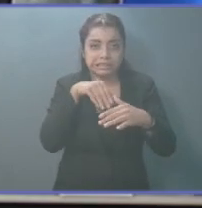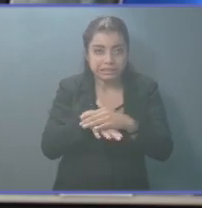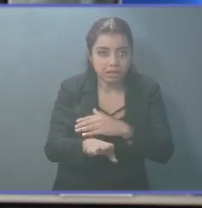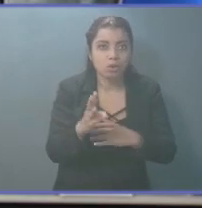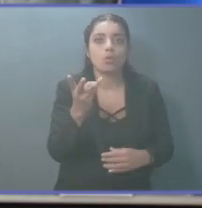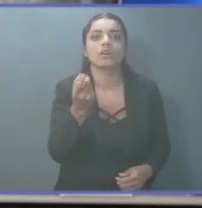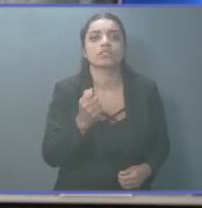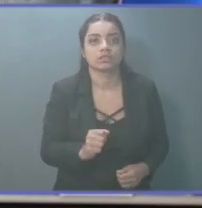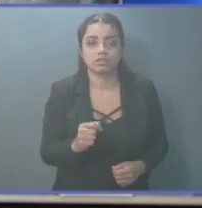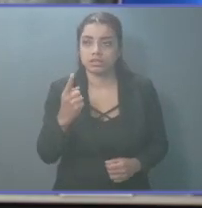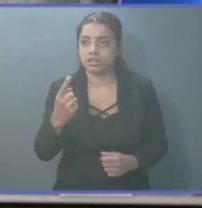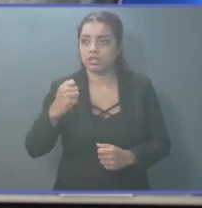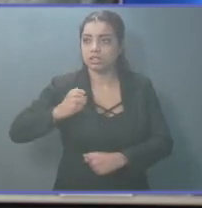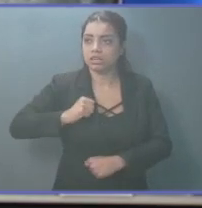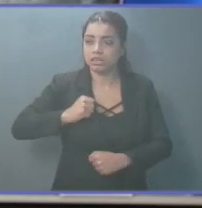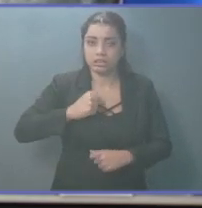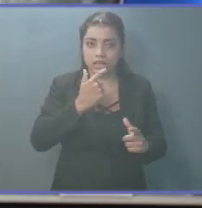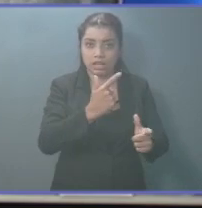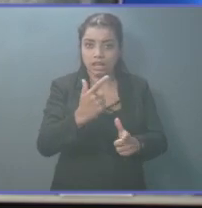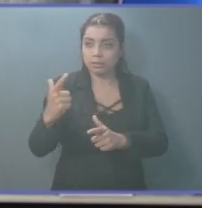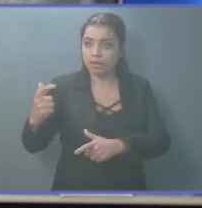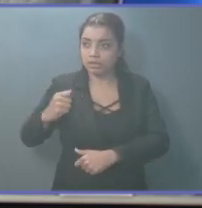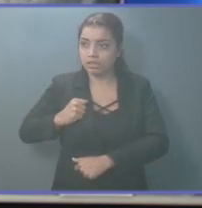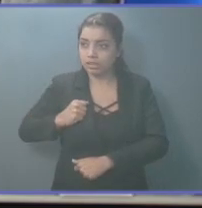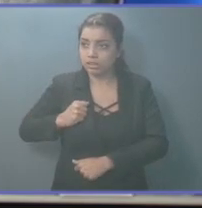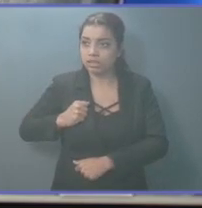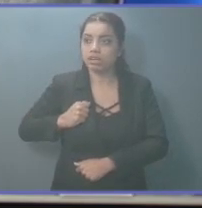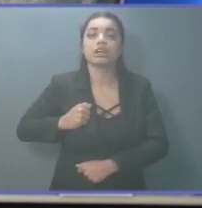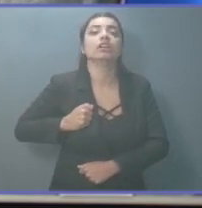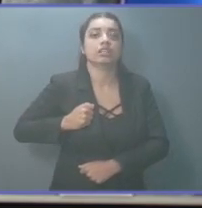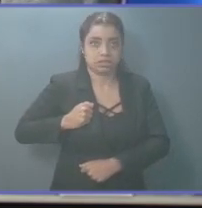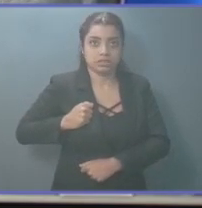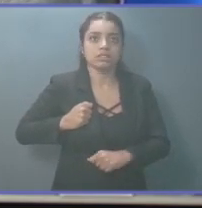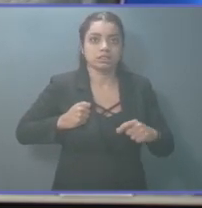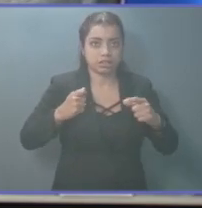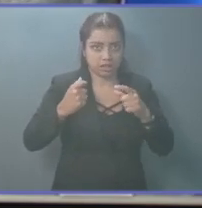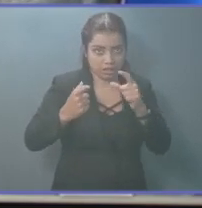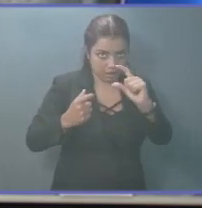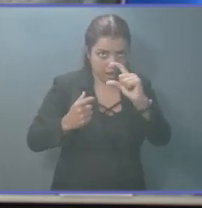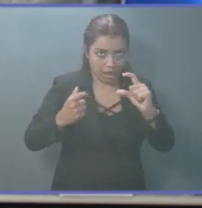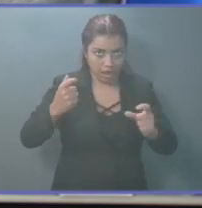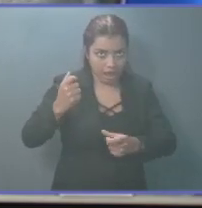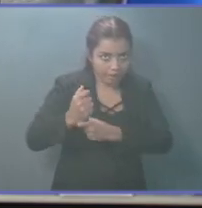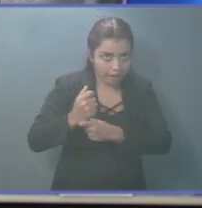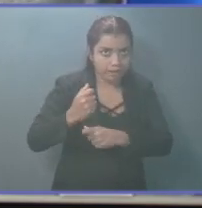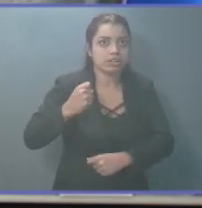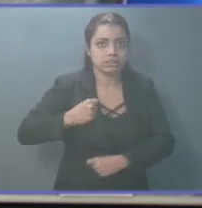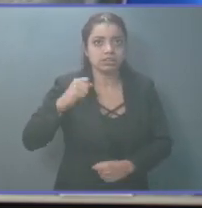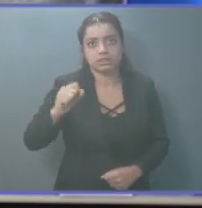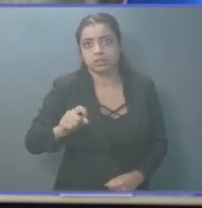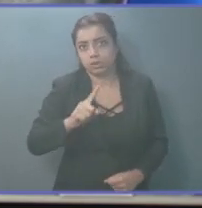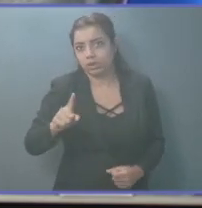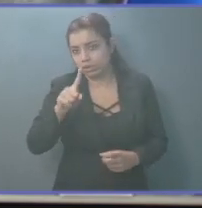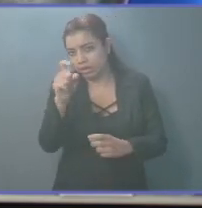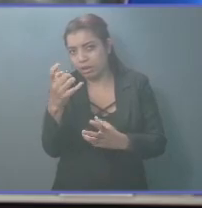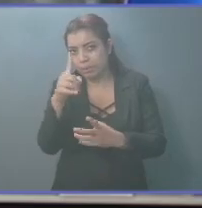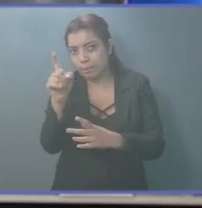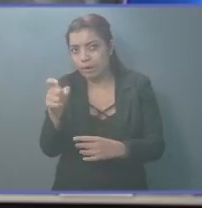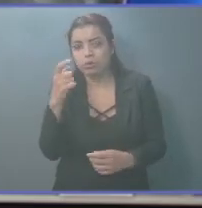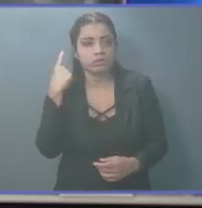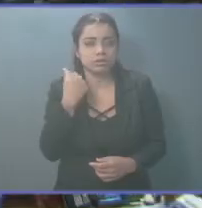Y si las armas de guerra que portaban tenían o no tenían balas. Por favor, señor ministro de la